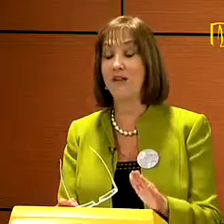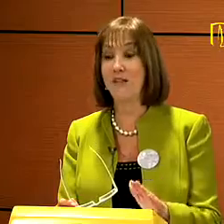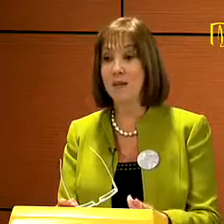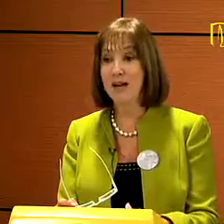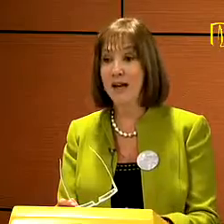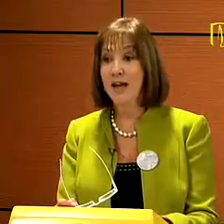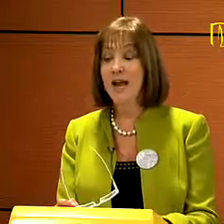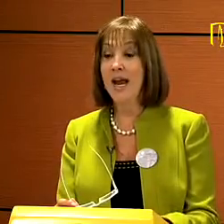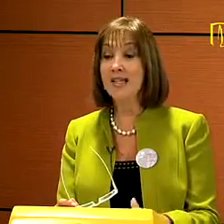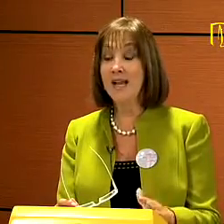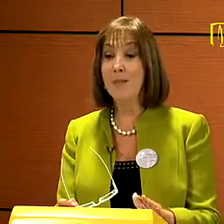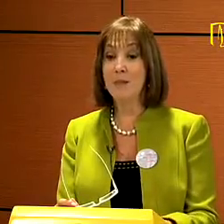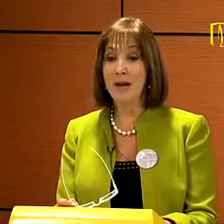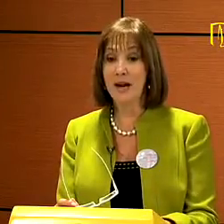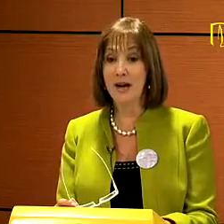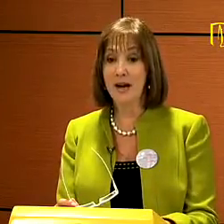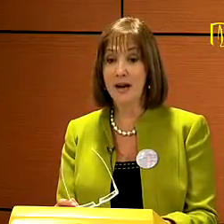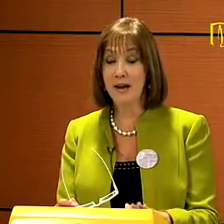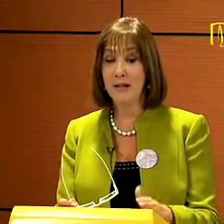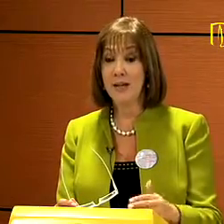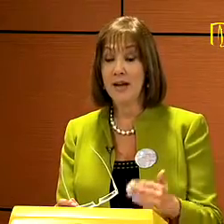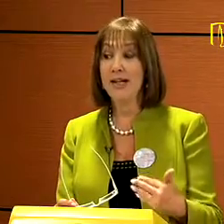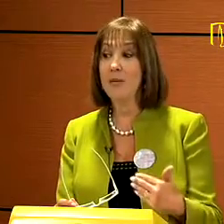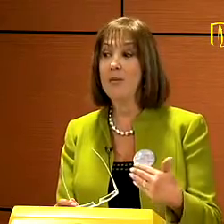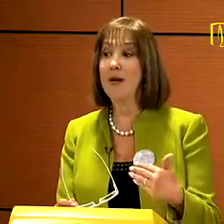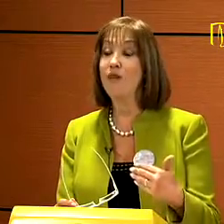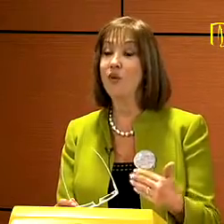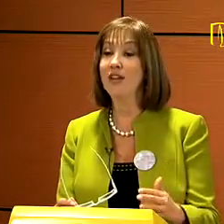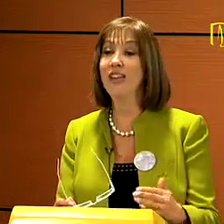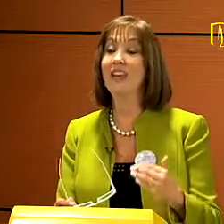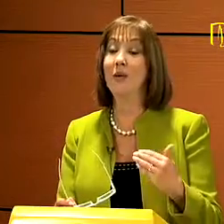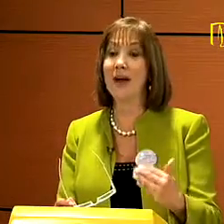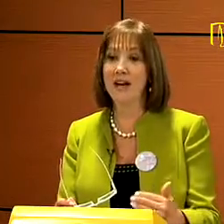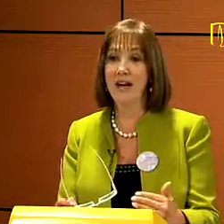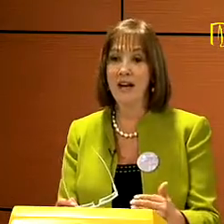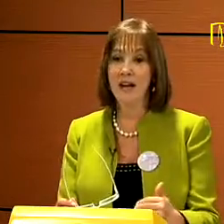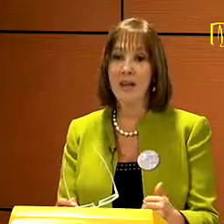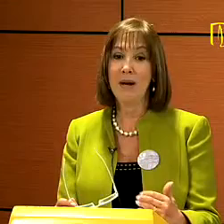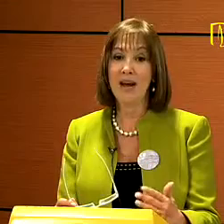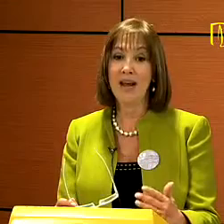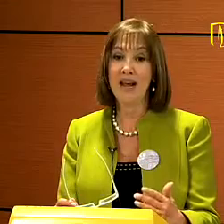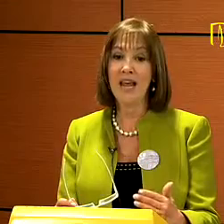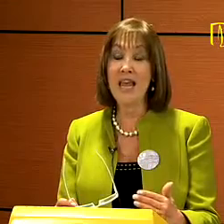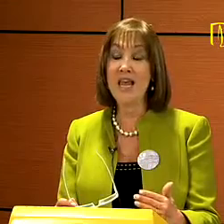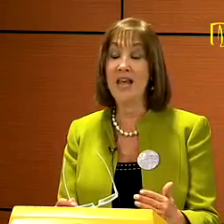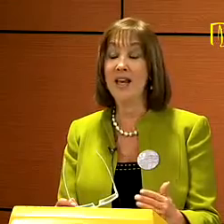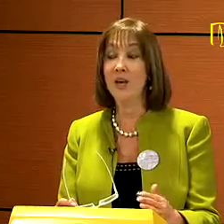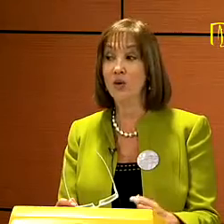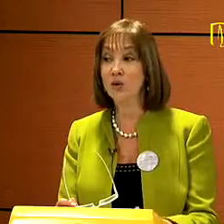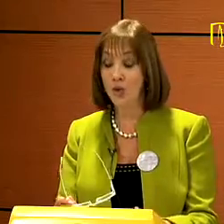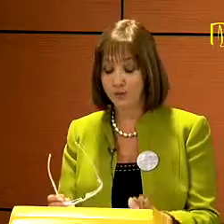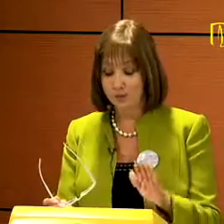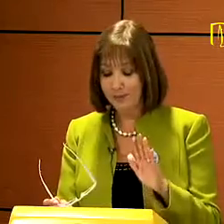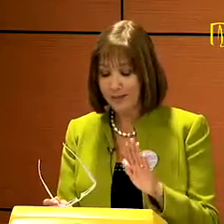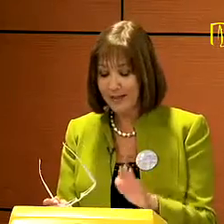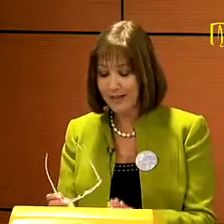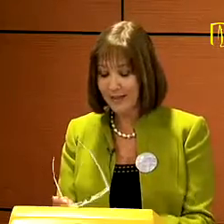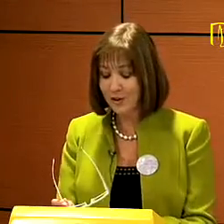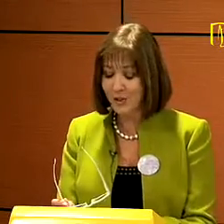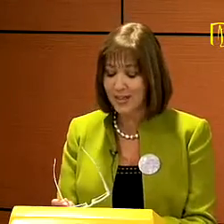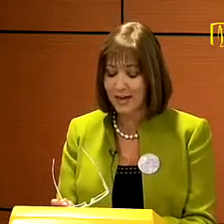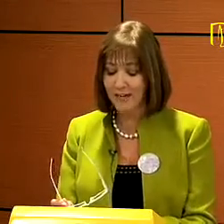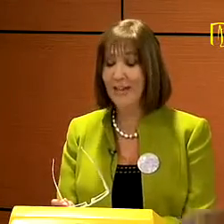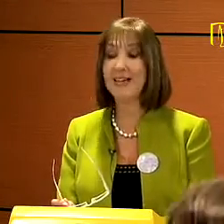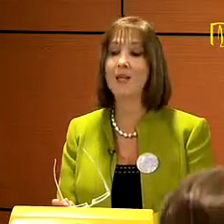registro la familia es la primera es la primera fuente de Barrera para la inclusión